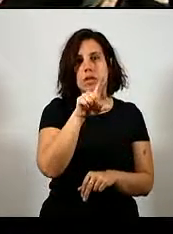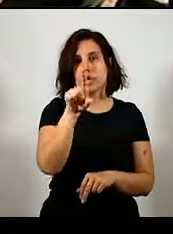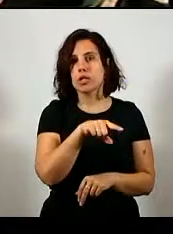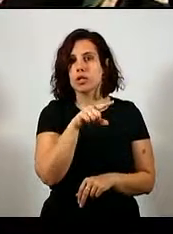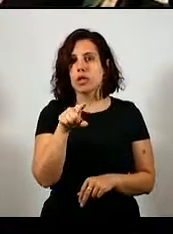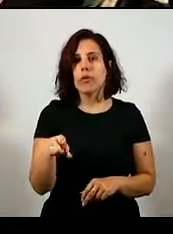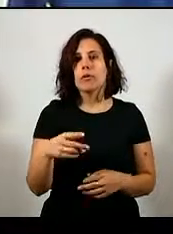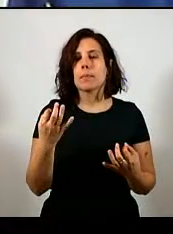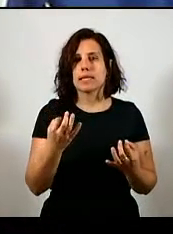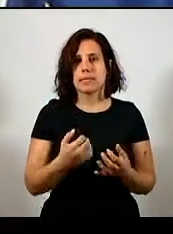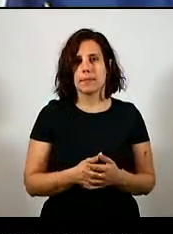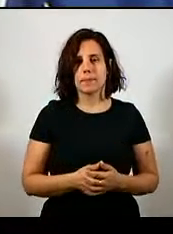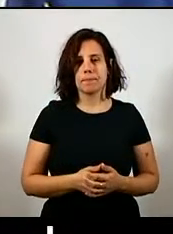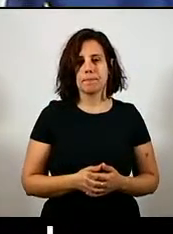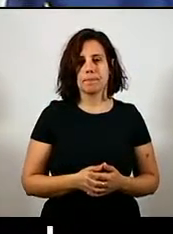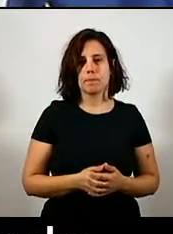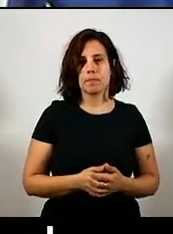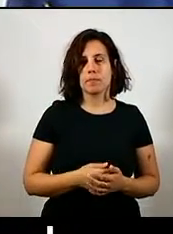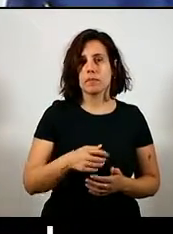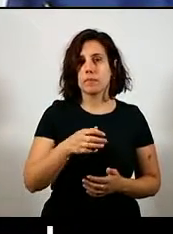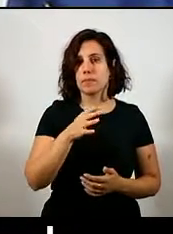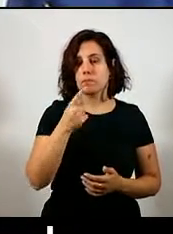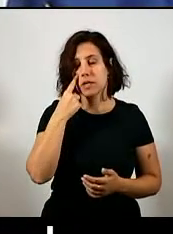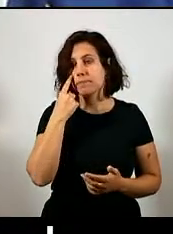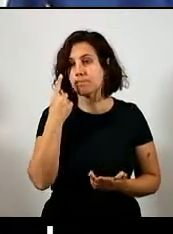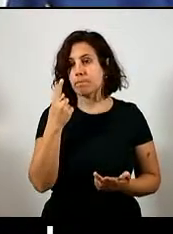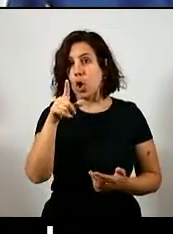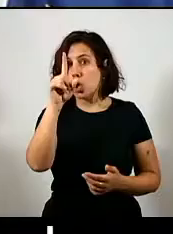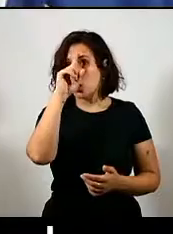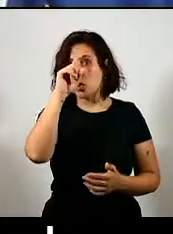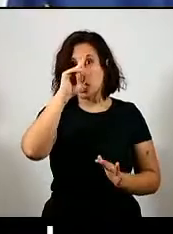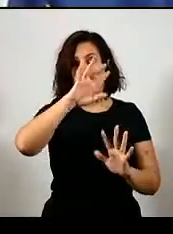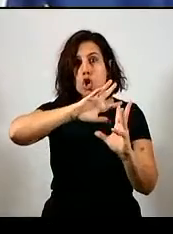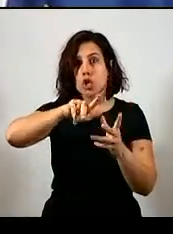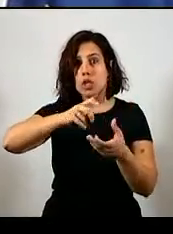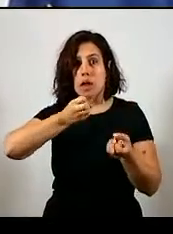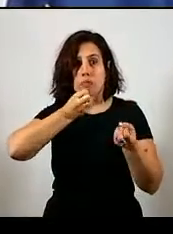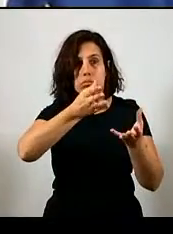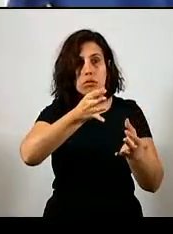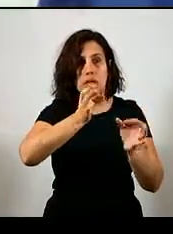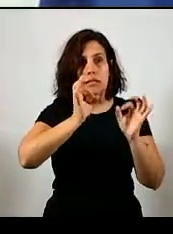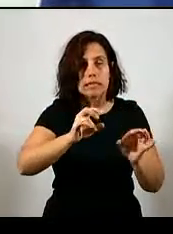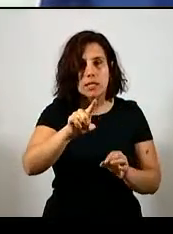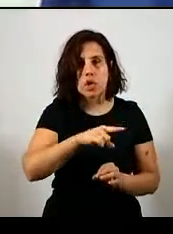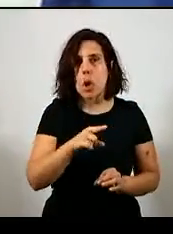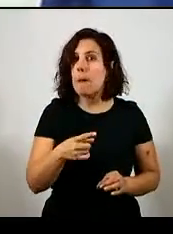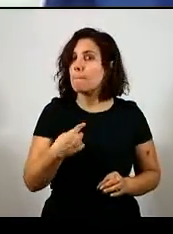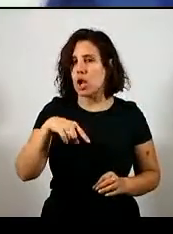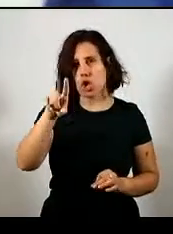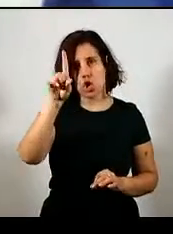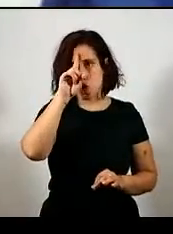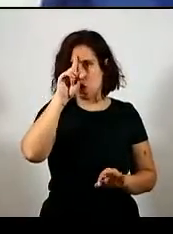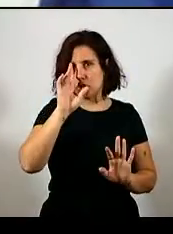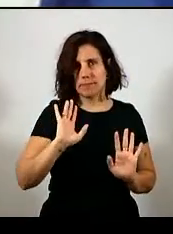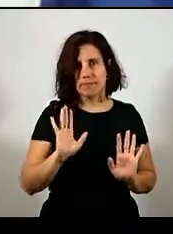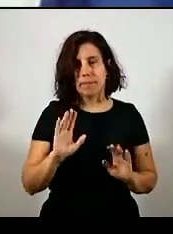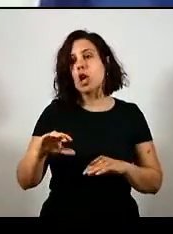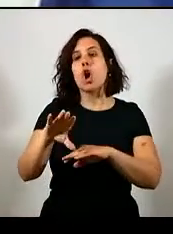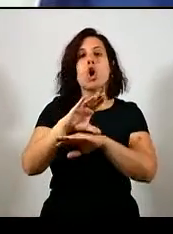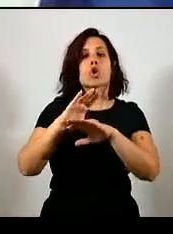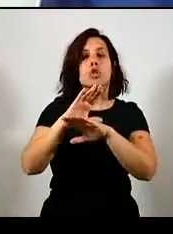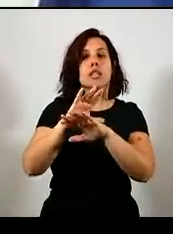alumnos? Pues mire, en este momento desconozco si esta noticia que les acaba de llegar es así. Si la consejera de